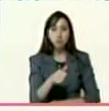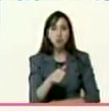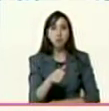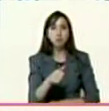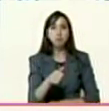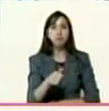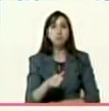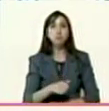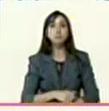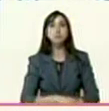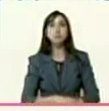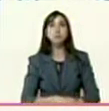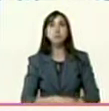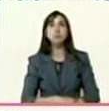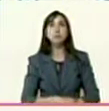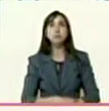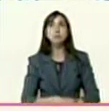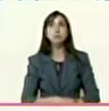455631,